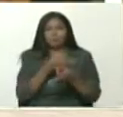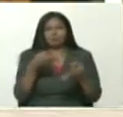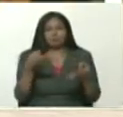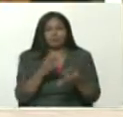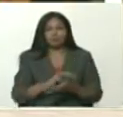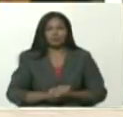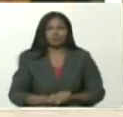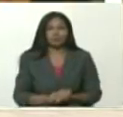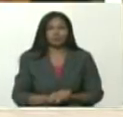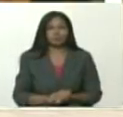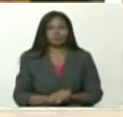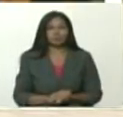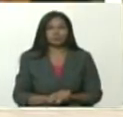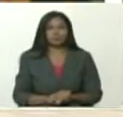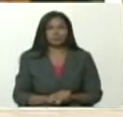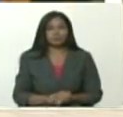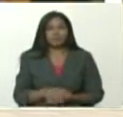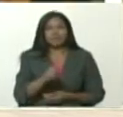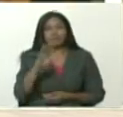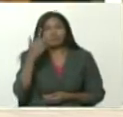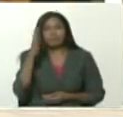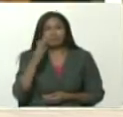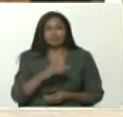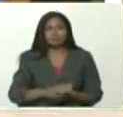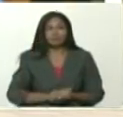Perfecto. ¿Te parece,